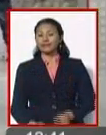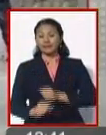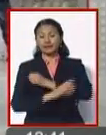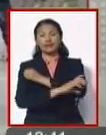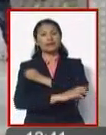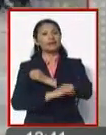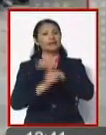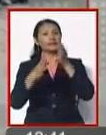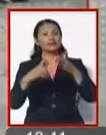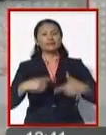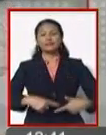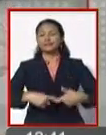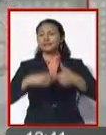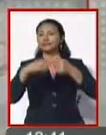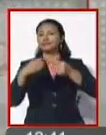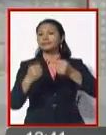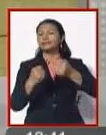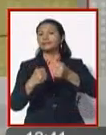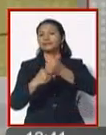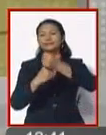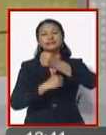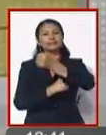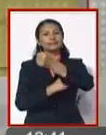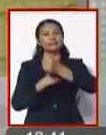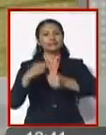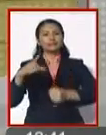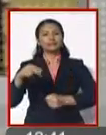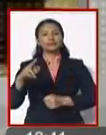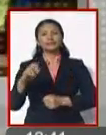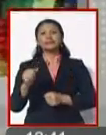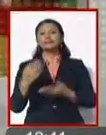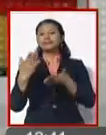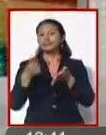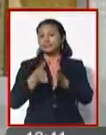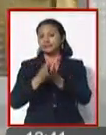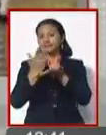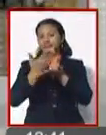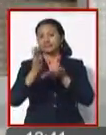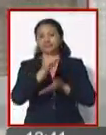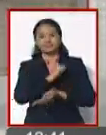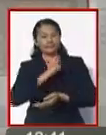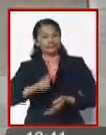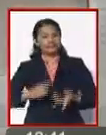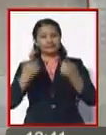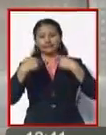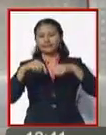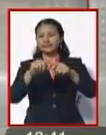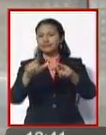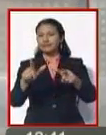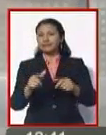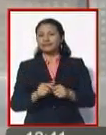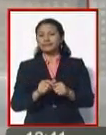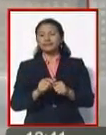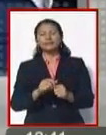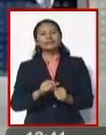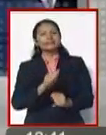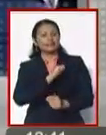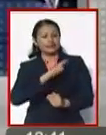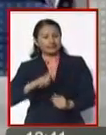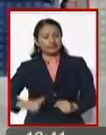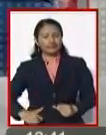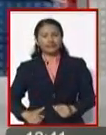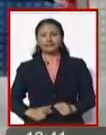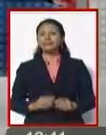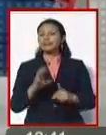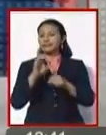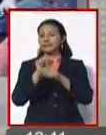Camireños suspenden el bloqueo instalado en el puente de Parapetí. Los manifestantes que piden la destitución del alcalde se trasladaron hasta el edificio de la alcaldía donde